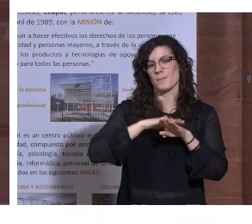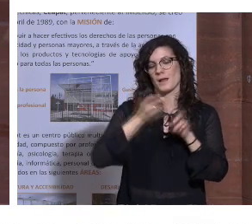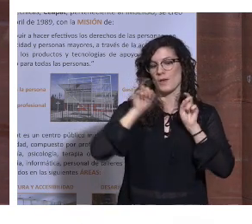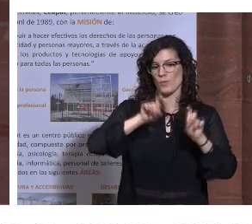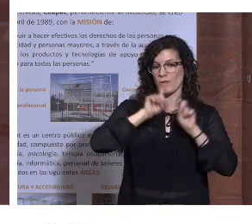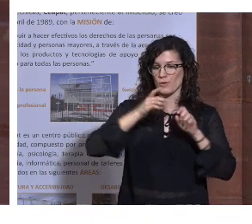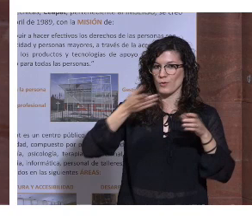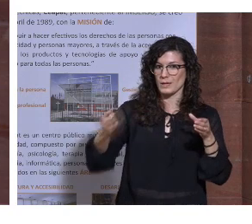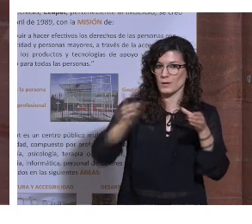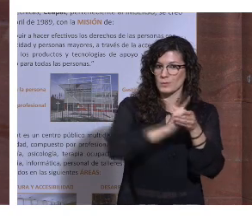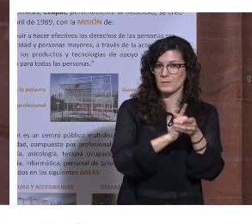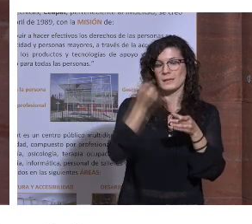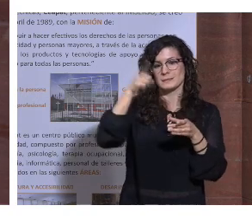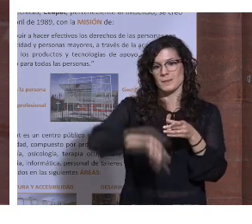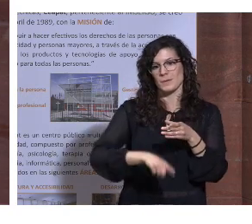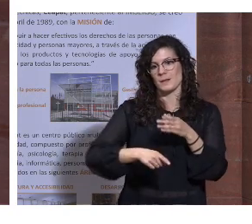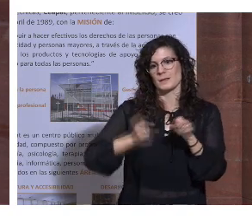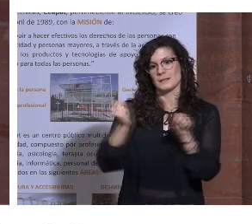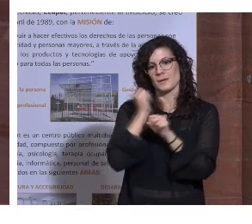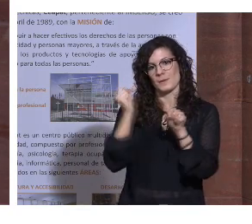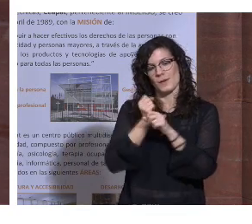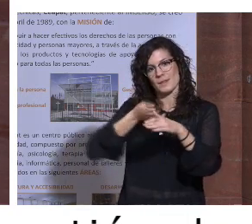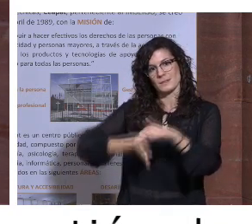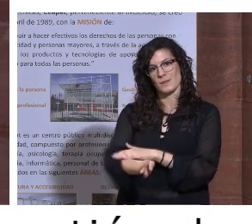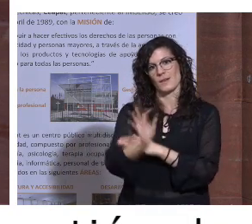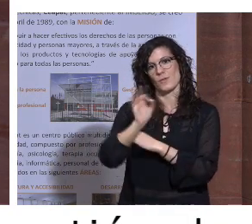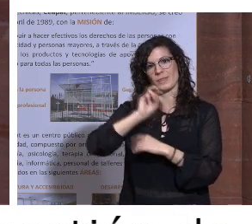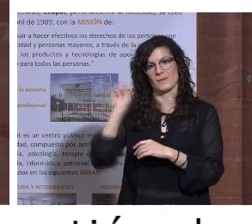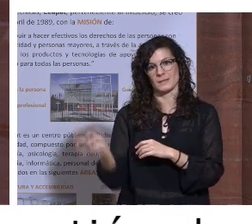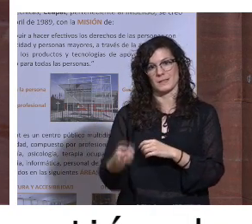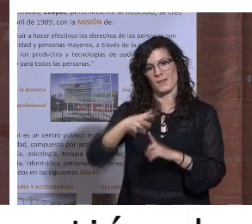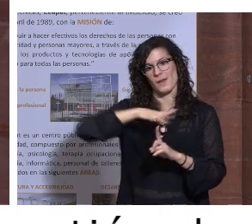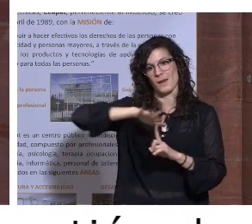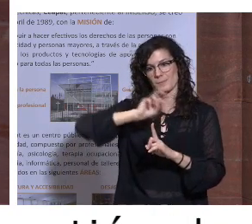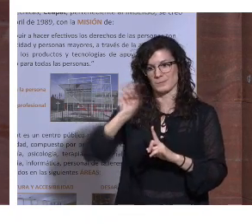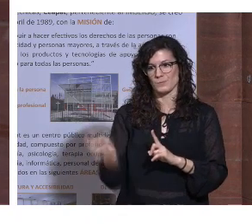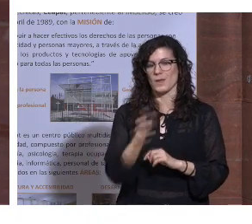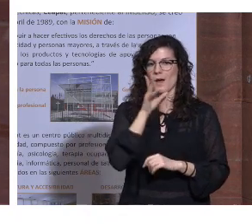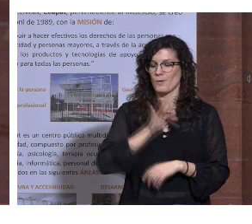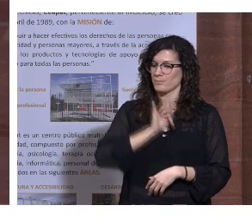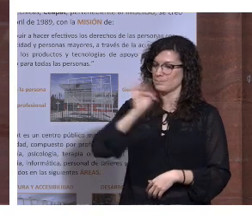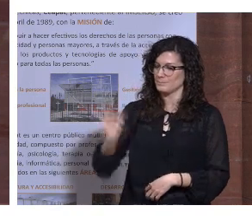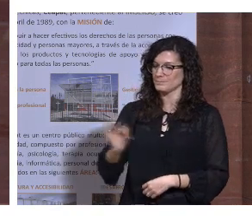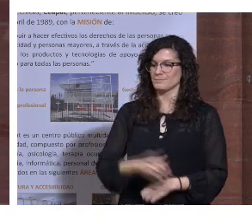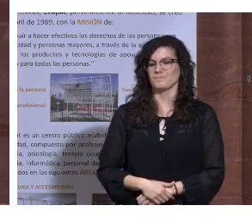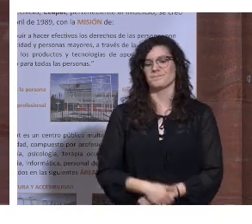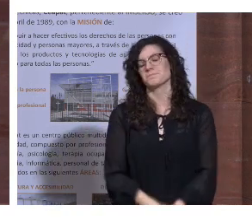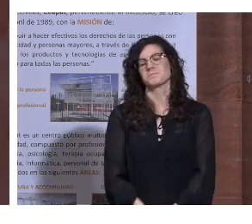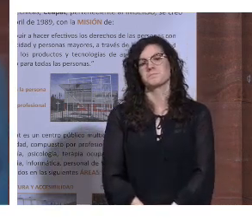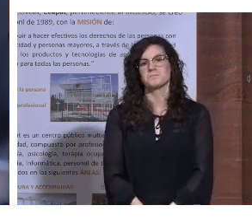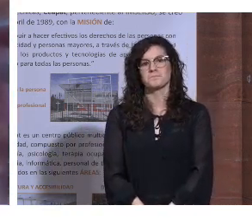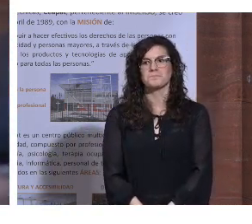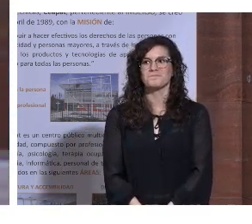incorporación laboral y gestión de la diversidad en otros campos. Tienes la palabra, Luismi, cuando tú quieras. Bueno.